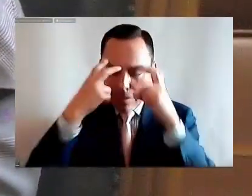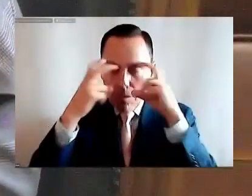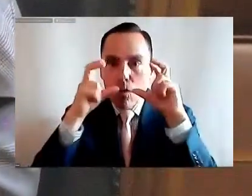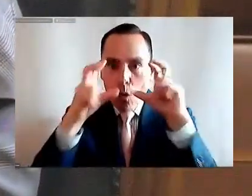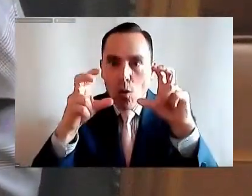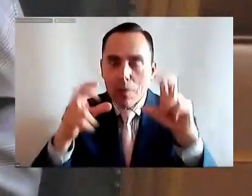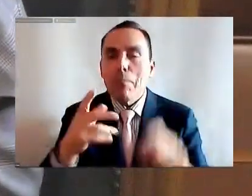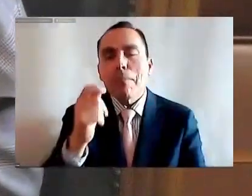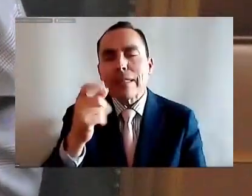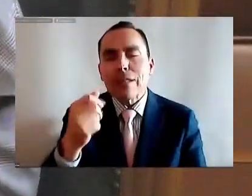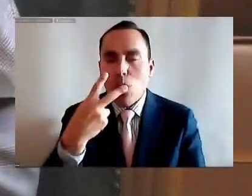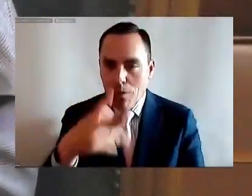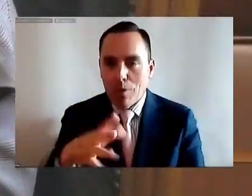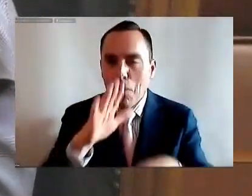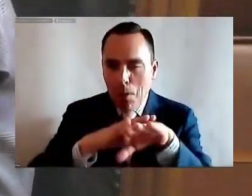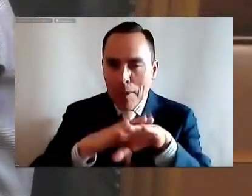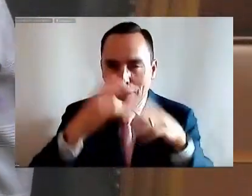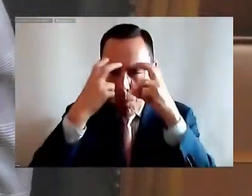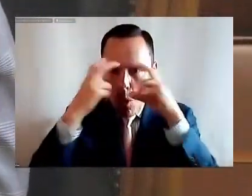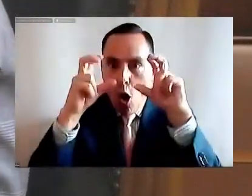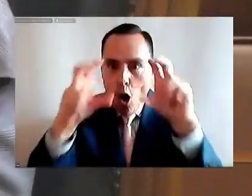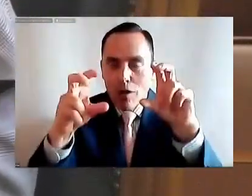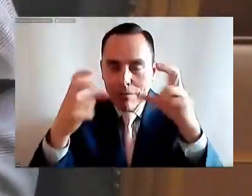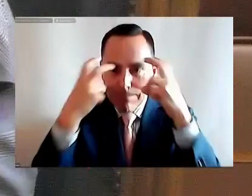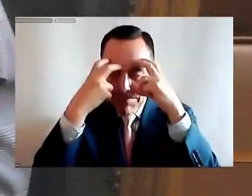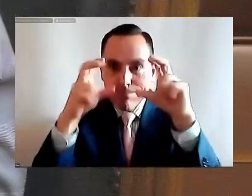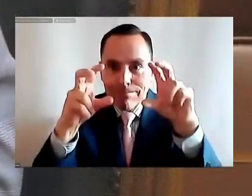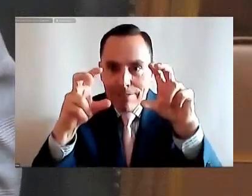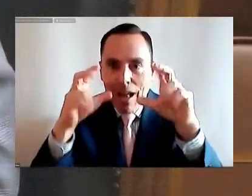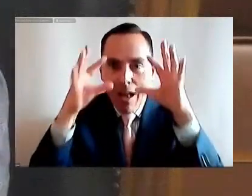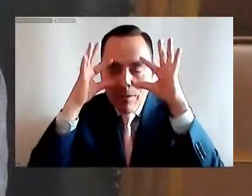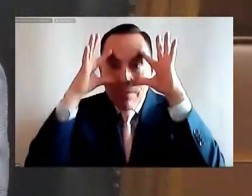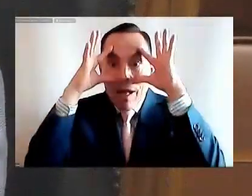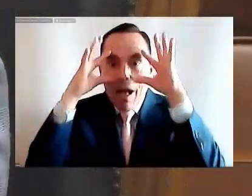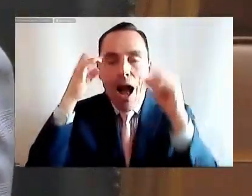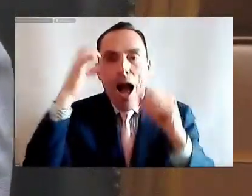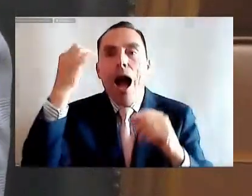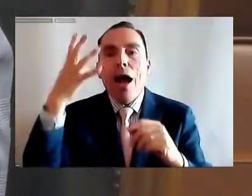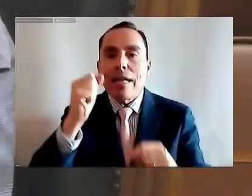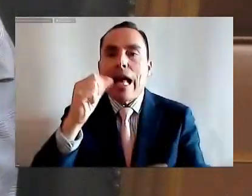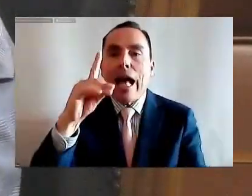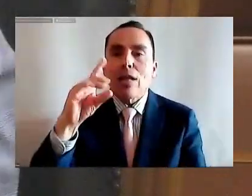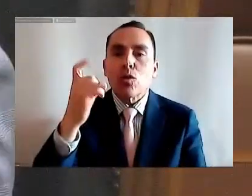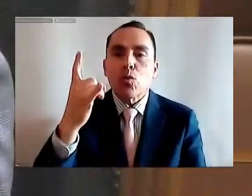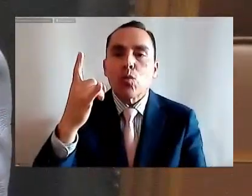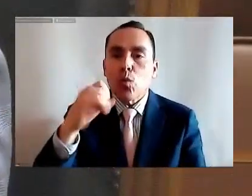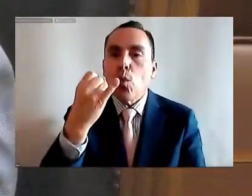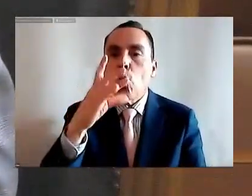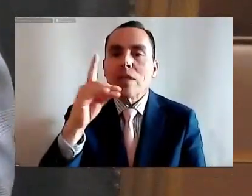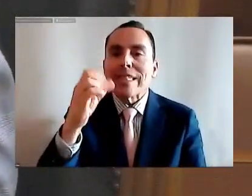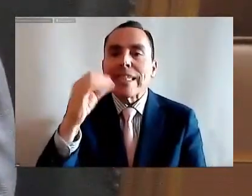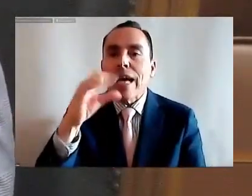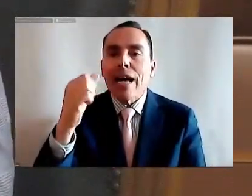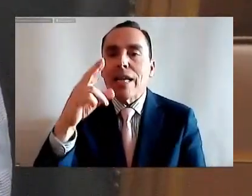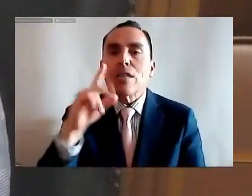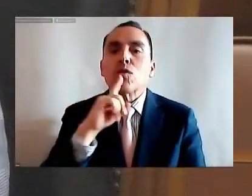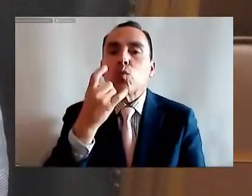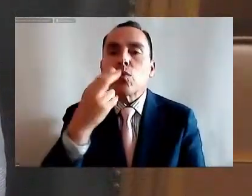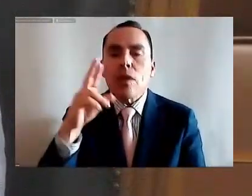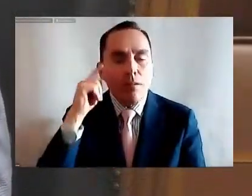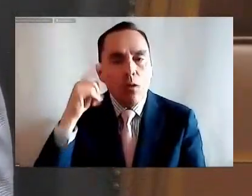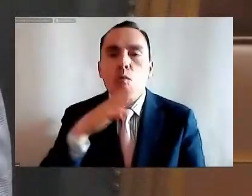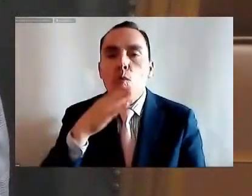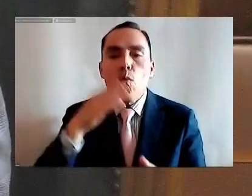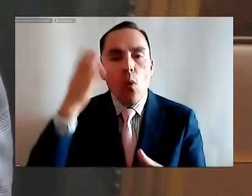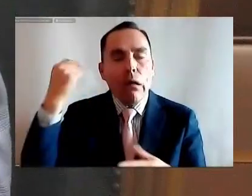mirar con perspectiva de género lo que la judicatura hace, es interesante porque podemos volver a mirar algo que de repente estamos haciendo hace más tiempo,